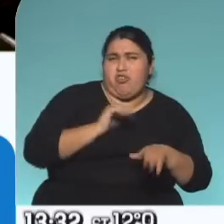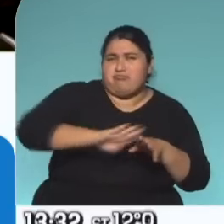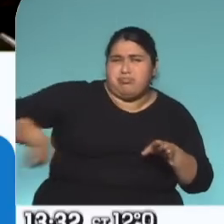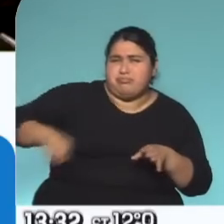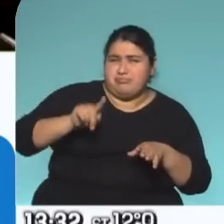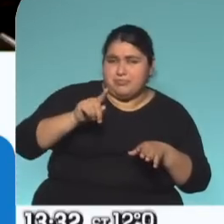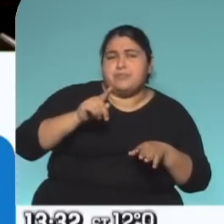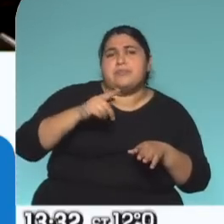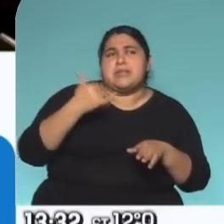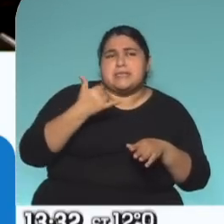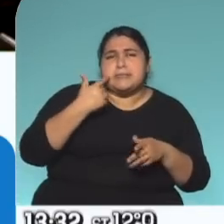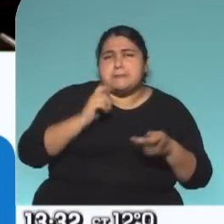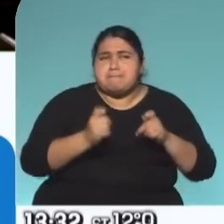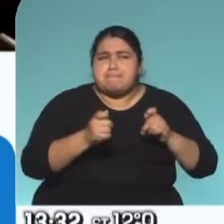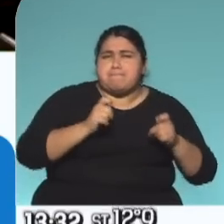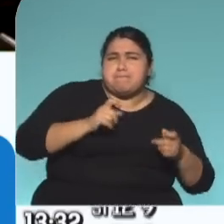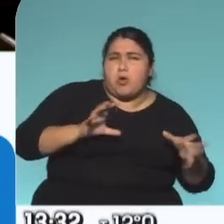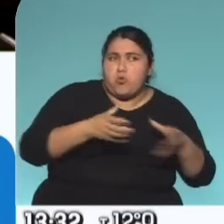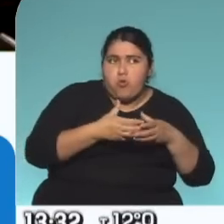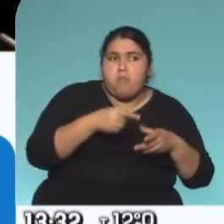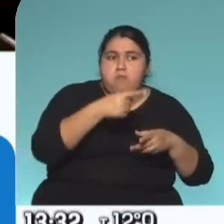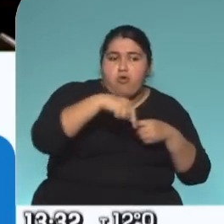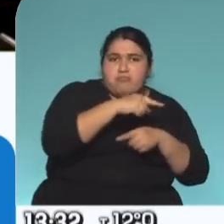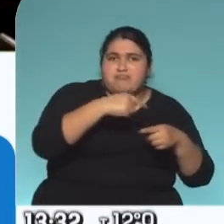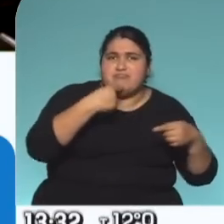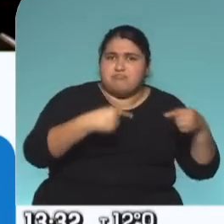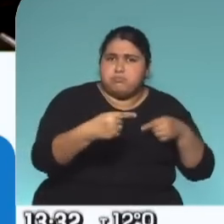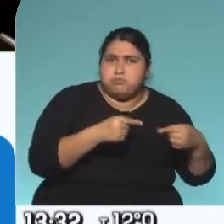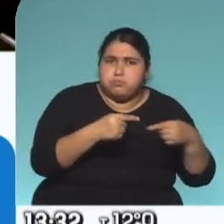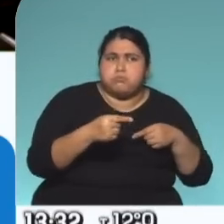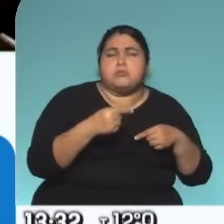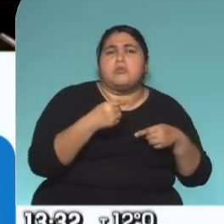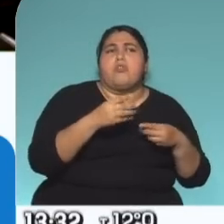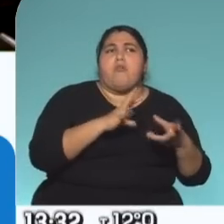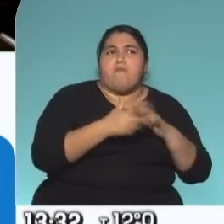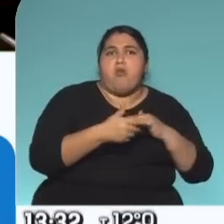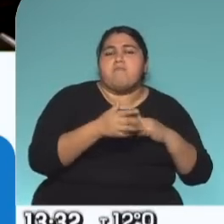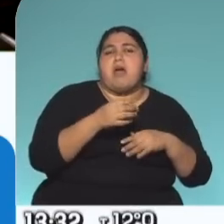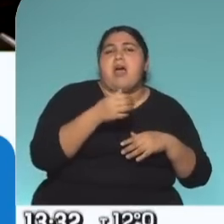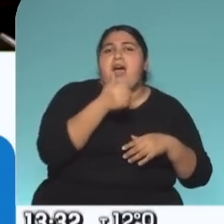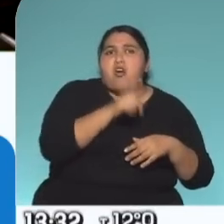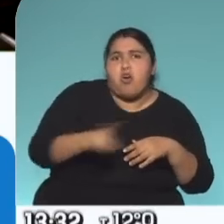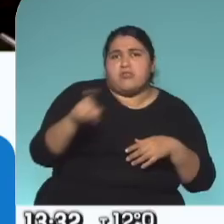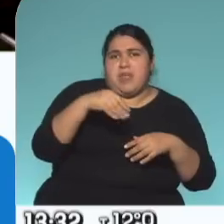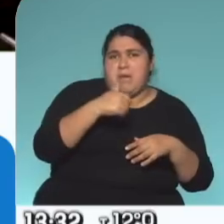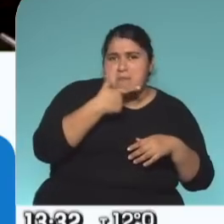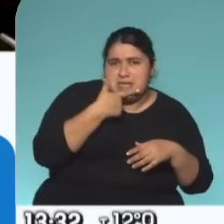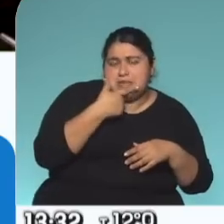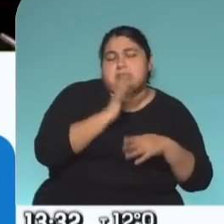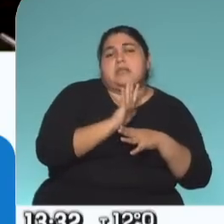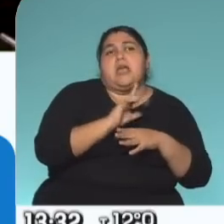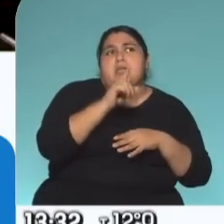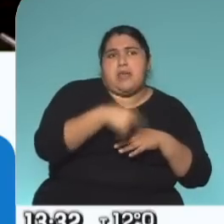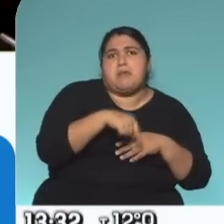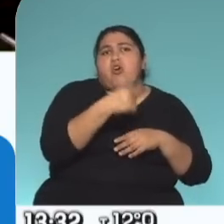varias candidaturas que se disputan entre sí el voto antimacista y están ancladas en un discurso